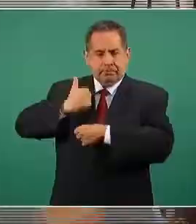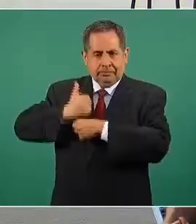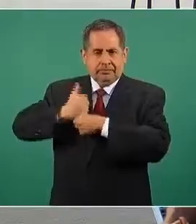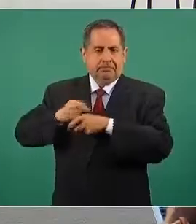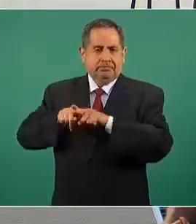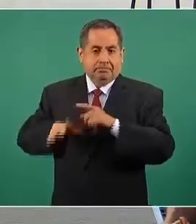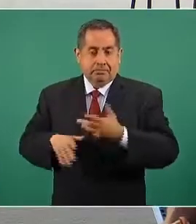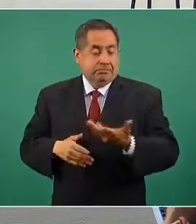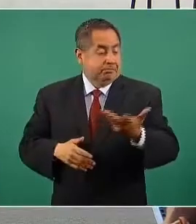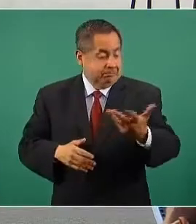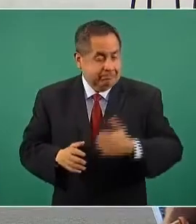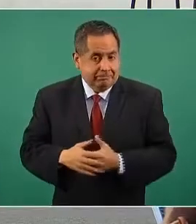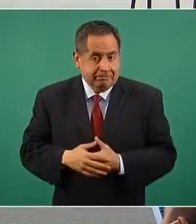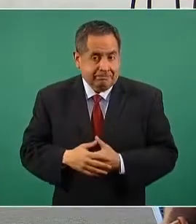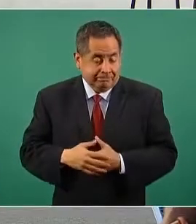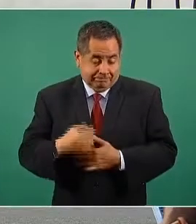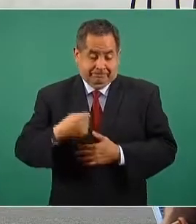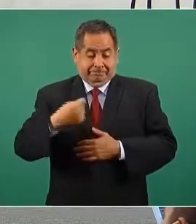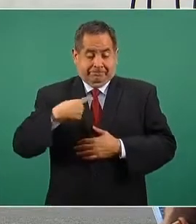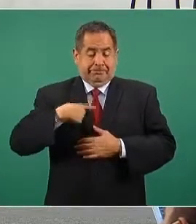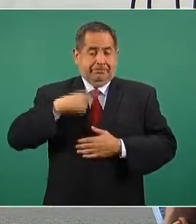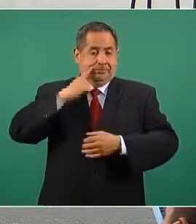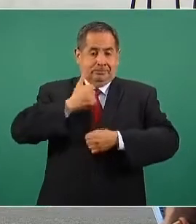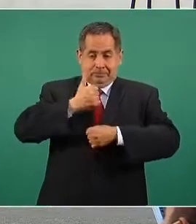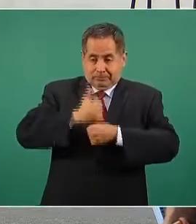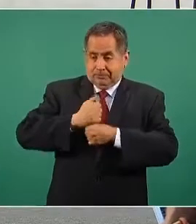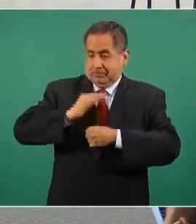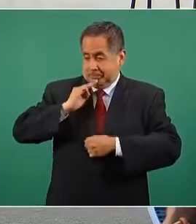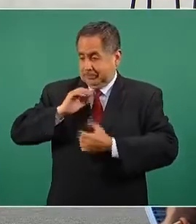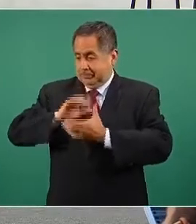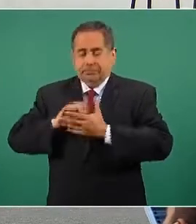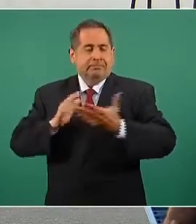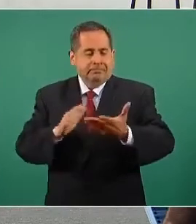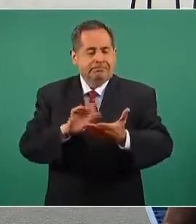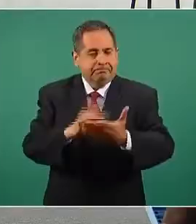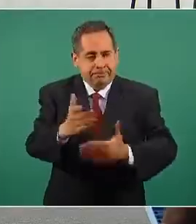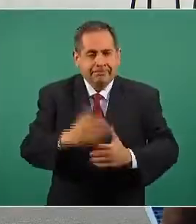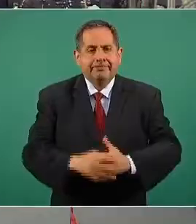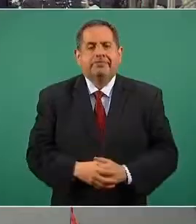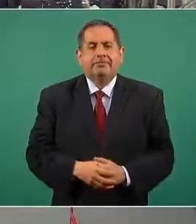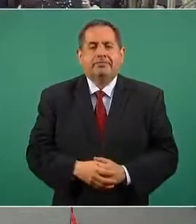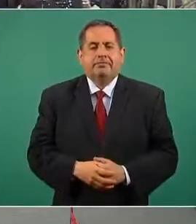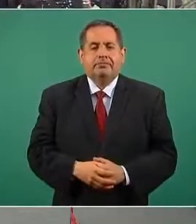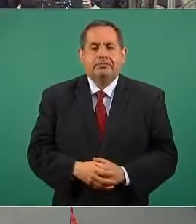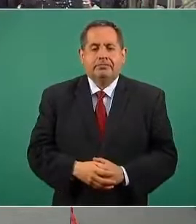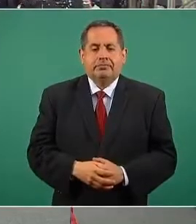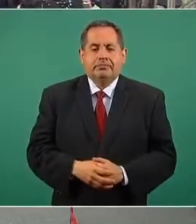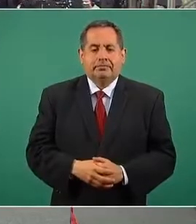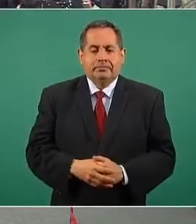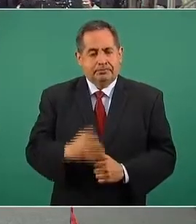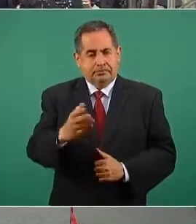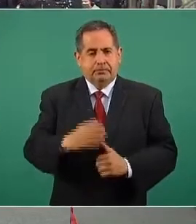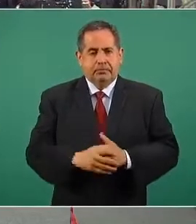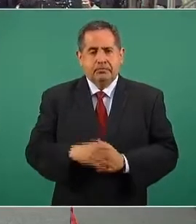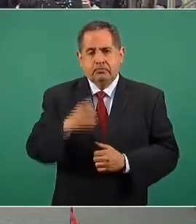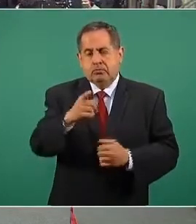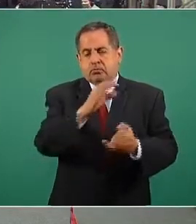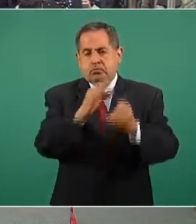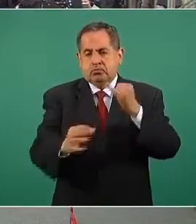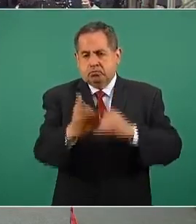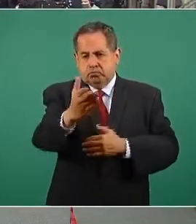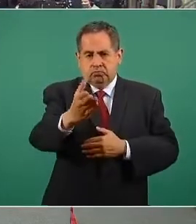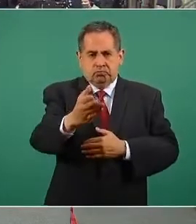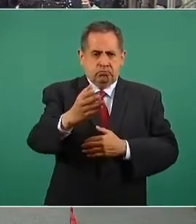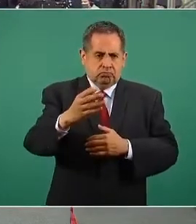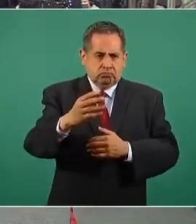digo, yo soy abuela, madre y esposa. Gracias. A ver, allá atrás de chamarra, y yo creo que con eso terminamos,